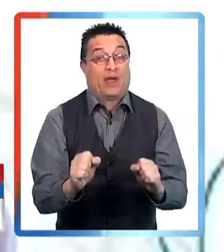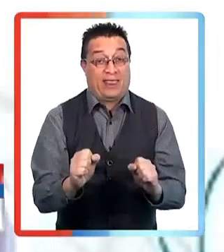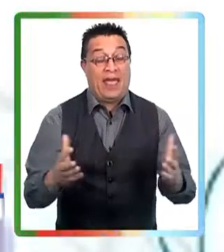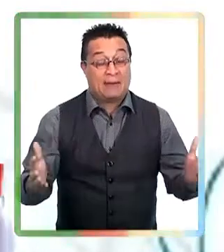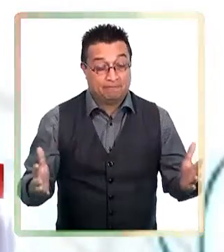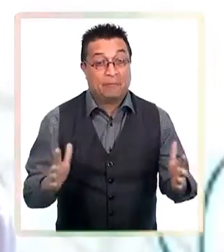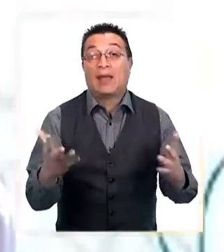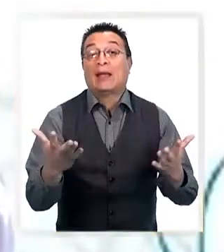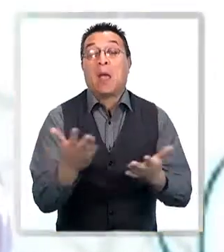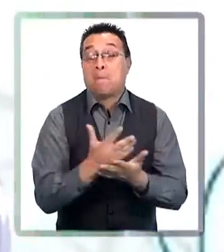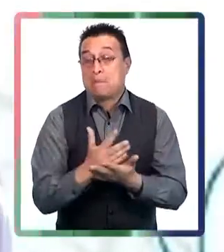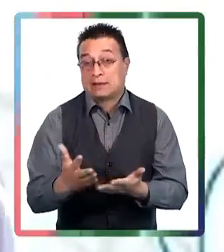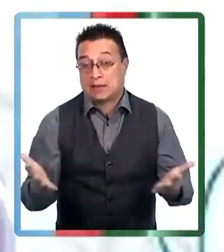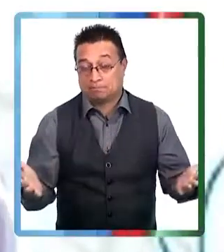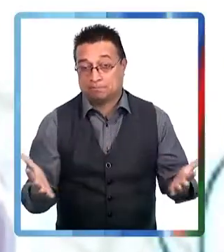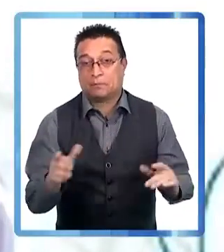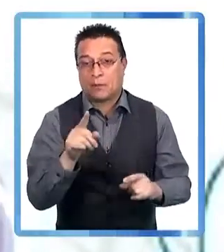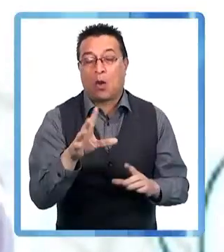Lo que pasa es que